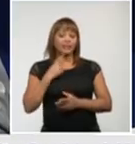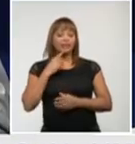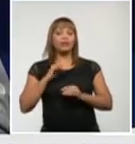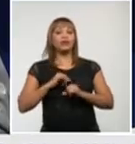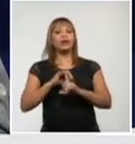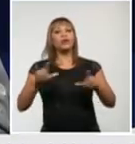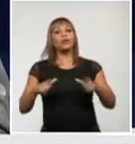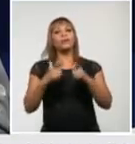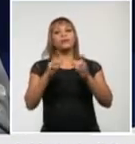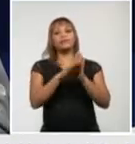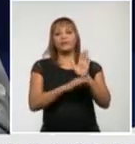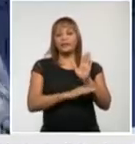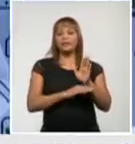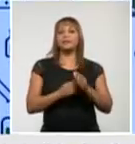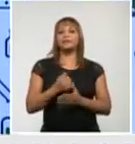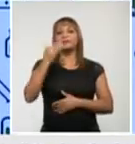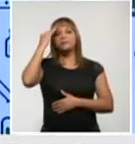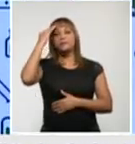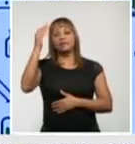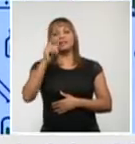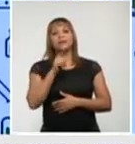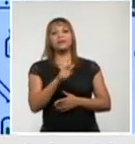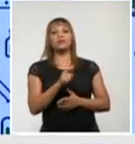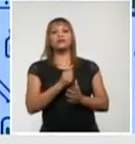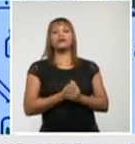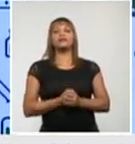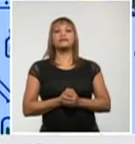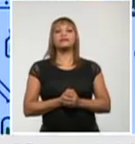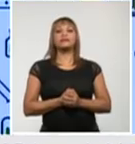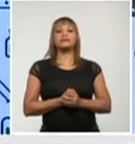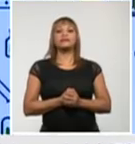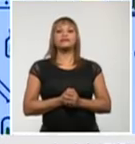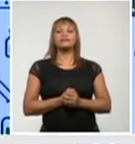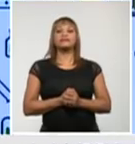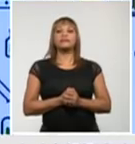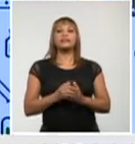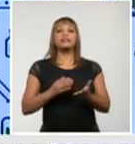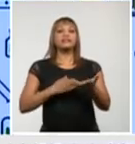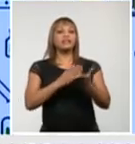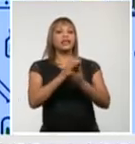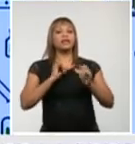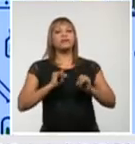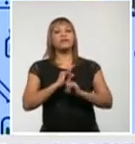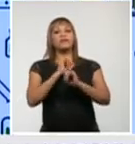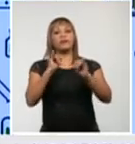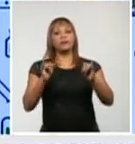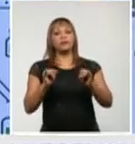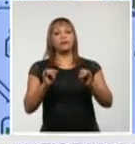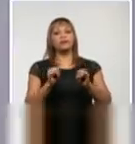Muchas gracias. El agradecimiento también para usted y por supuesto para todos los que nos siguen. Devolvemos la señal a los estudios centrales.